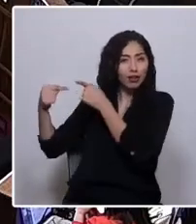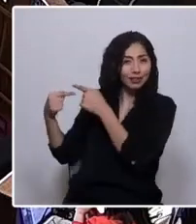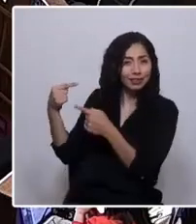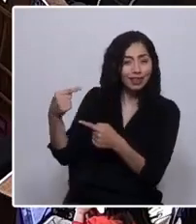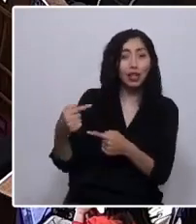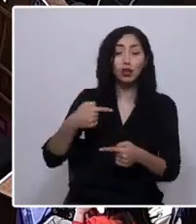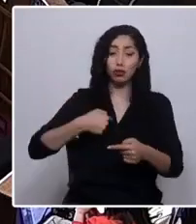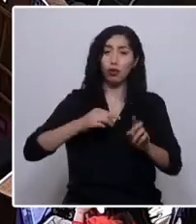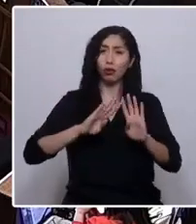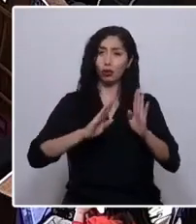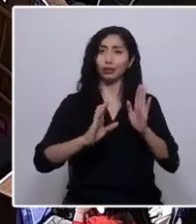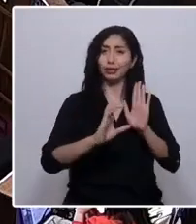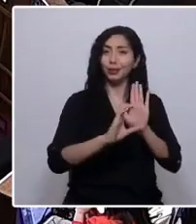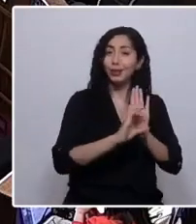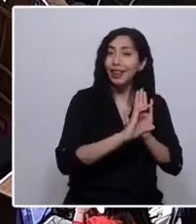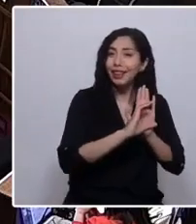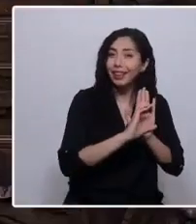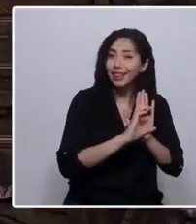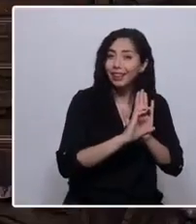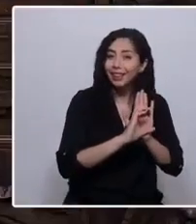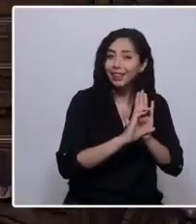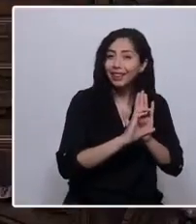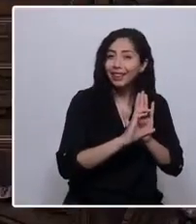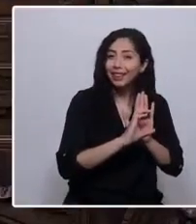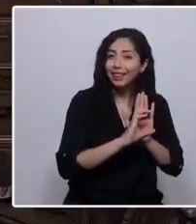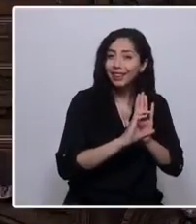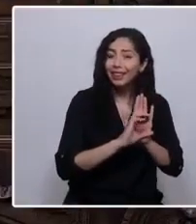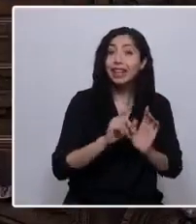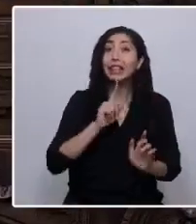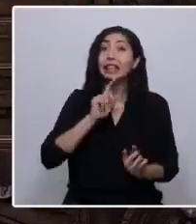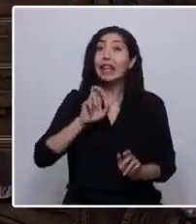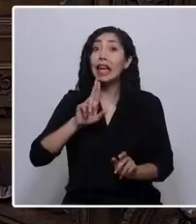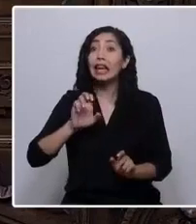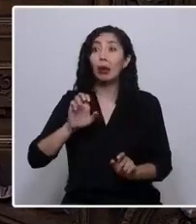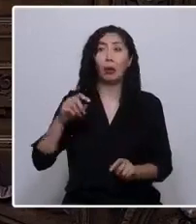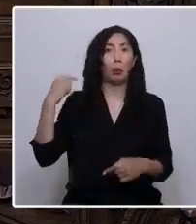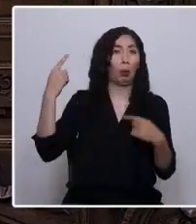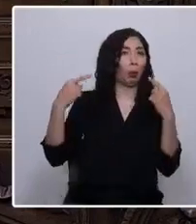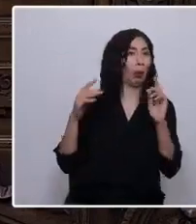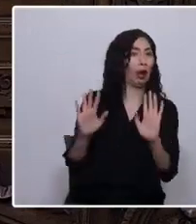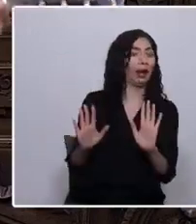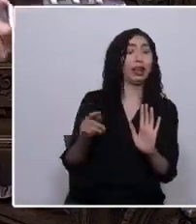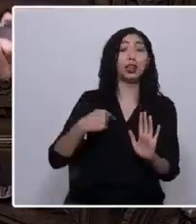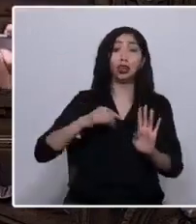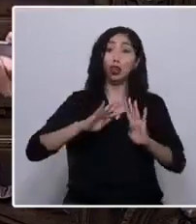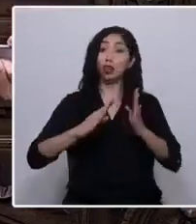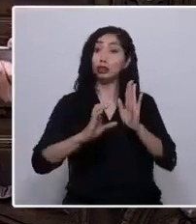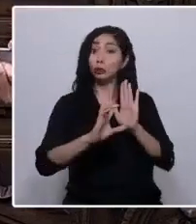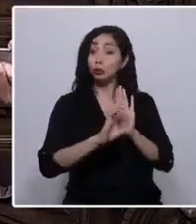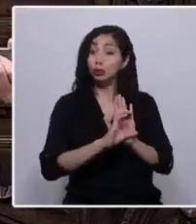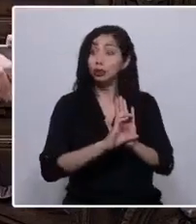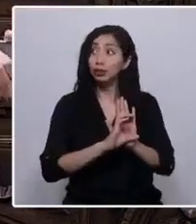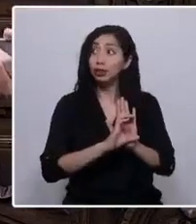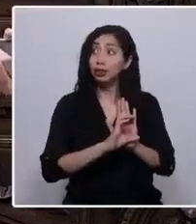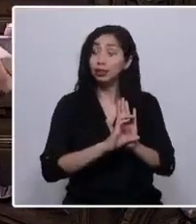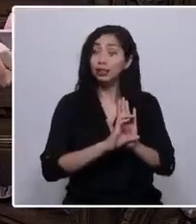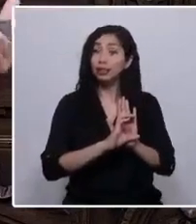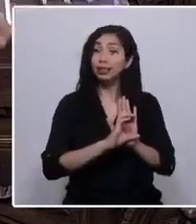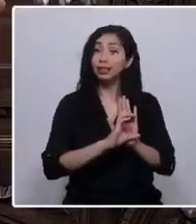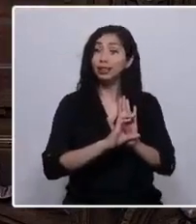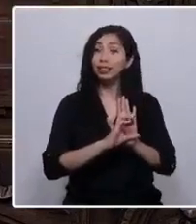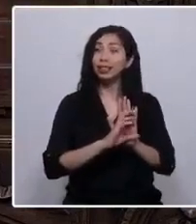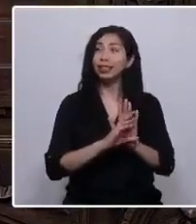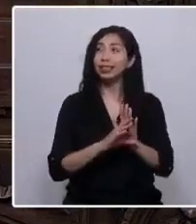un constituyente, la Tere no está demente. Yo soy un constituyente, solo es un poco